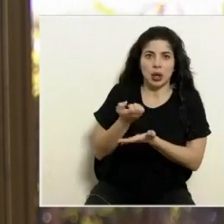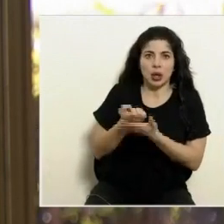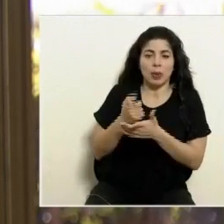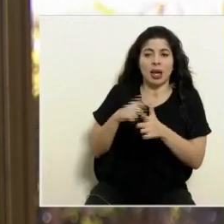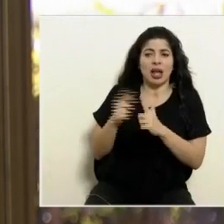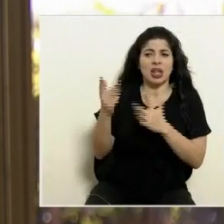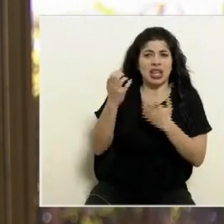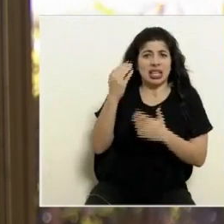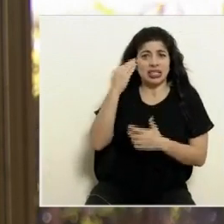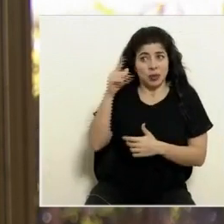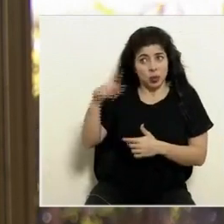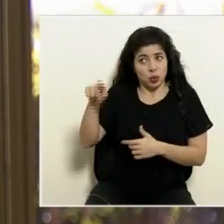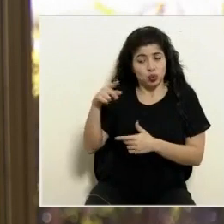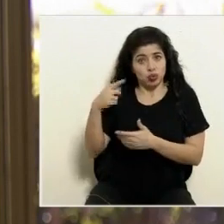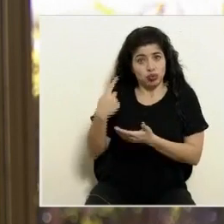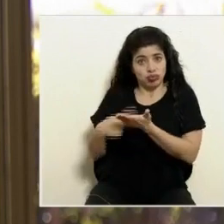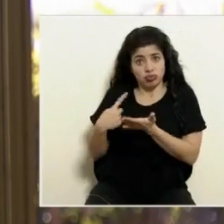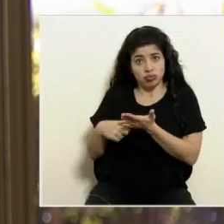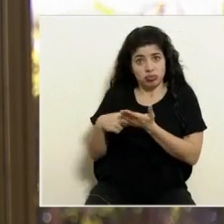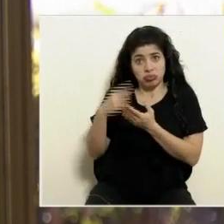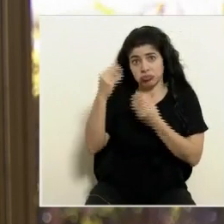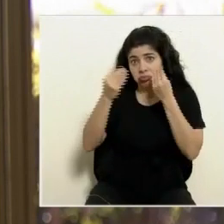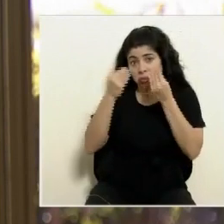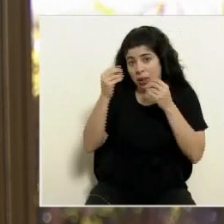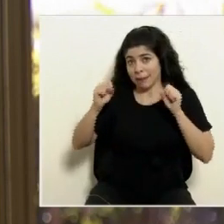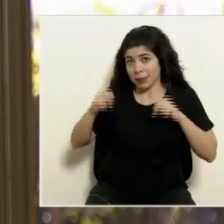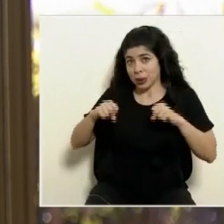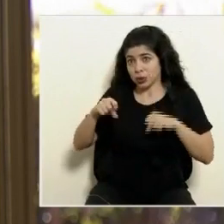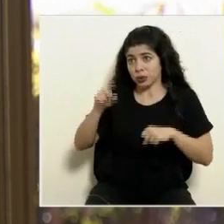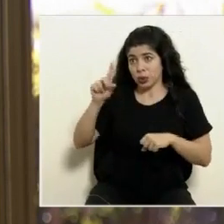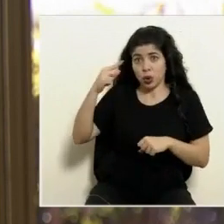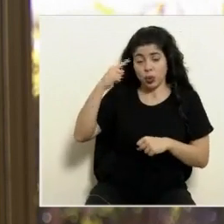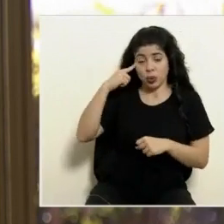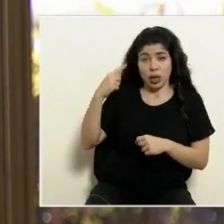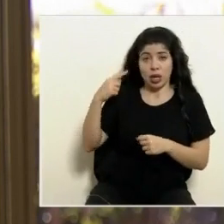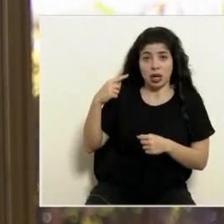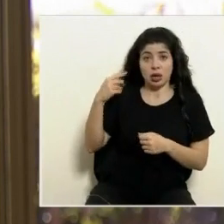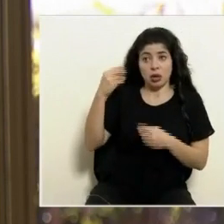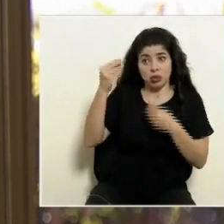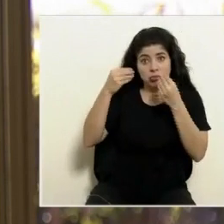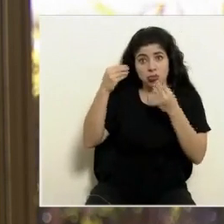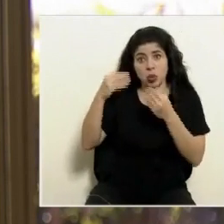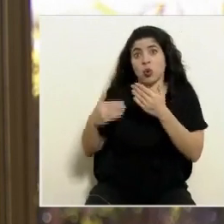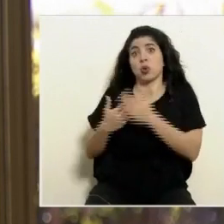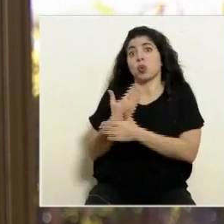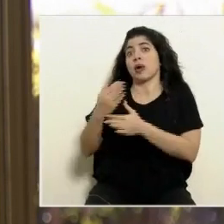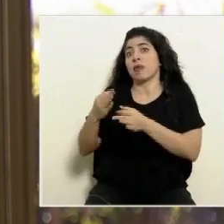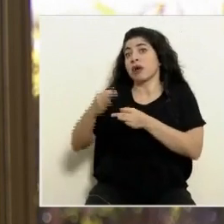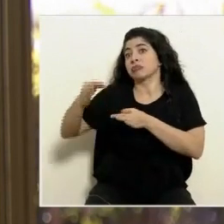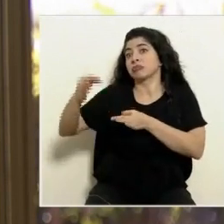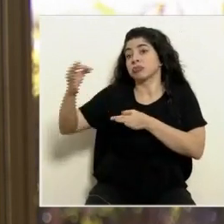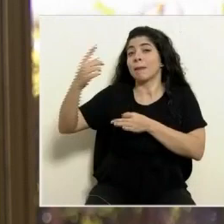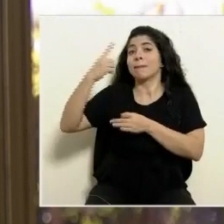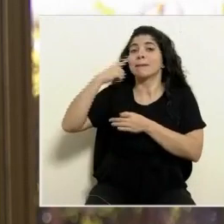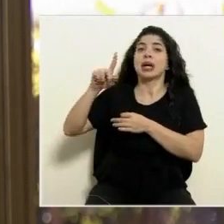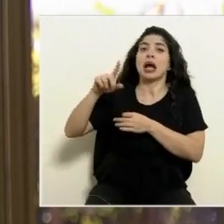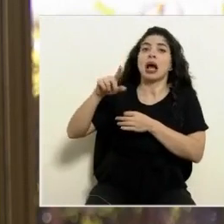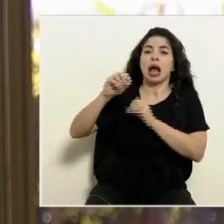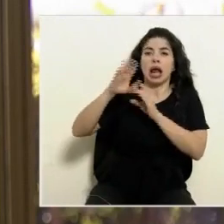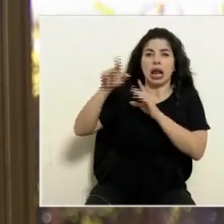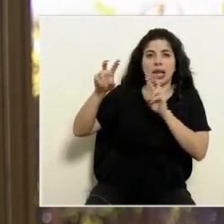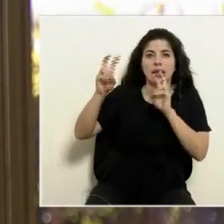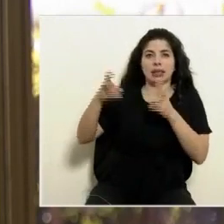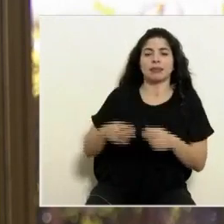saber si ese tema se abordó, si es una valoración que va a hacer el gobierno en algún momento, nuevas prórrogas para aclarar ese aspecto.